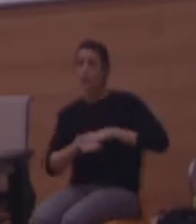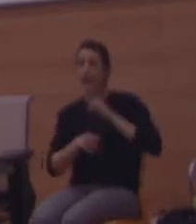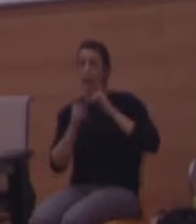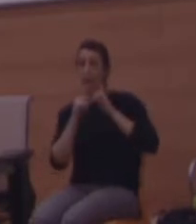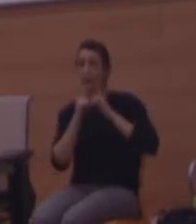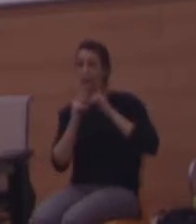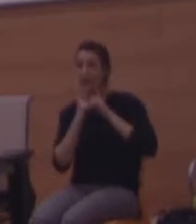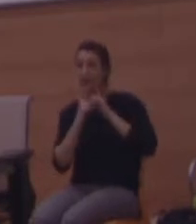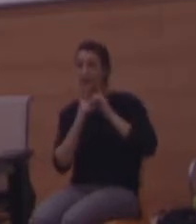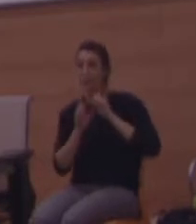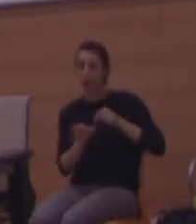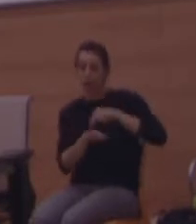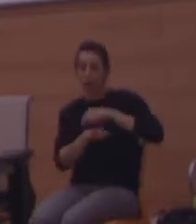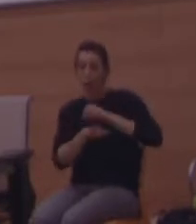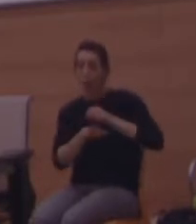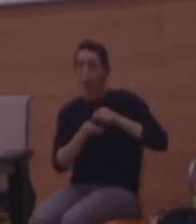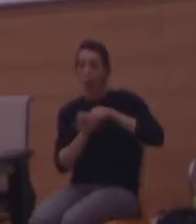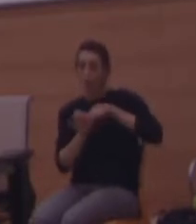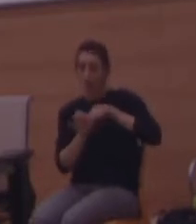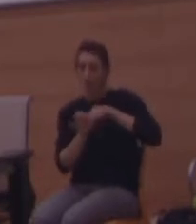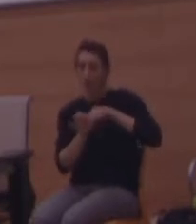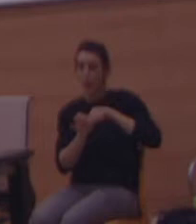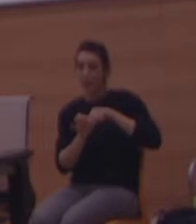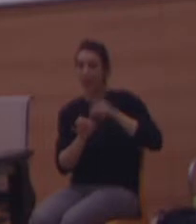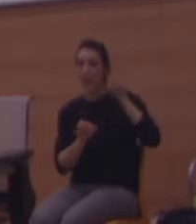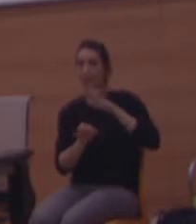una posible úlcera a partir de un eloma.